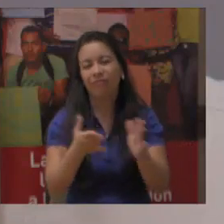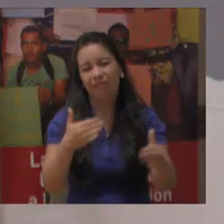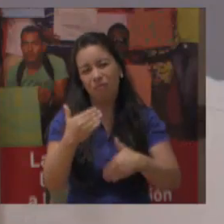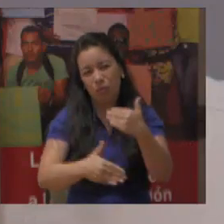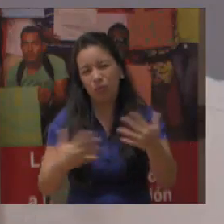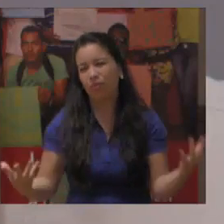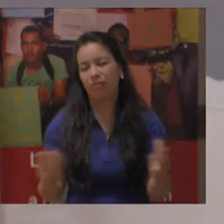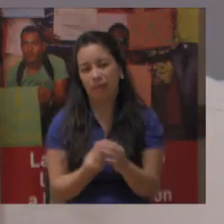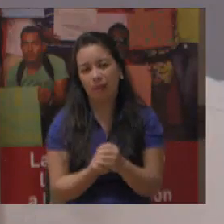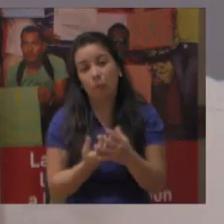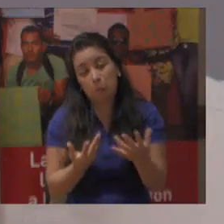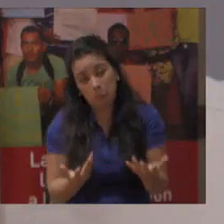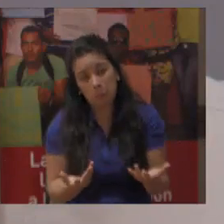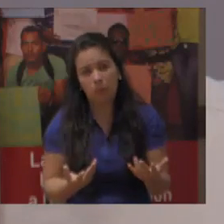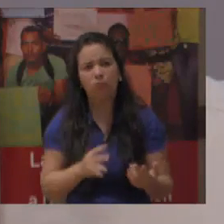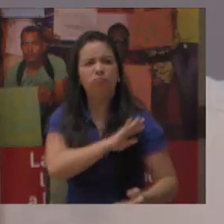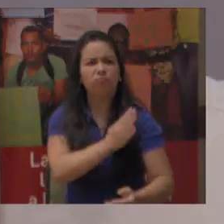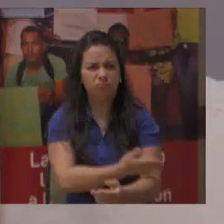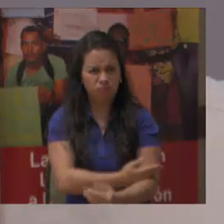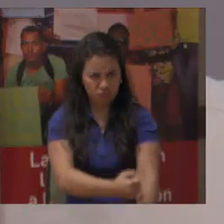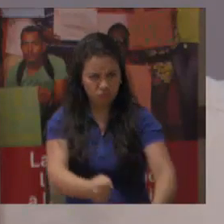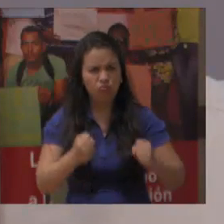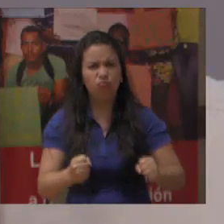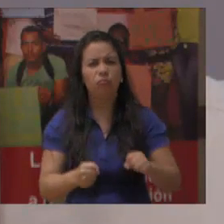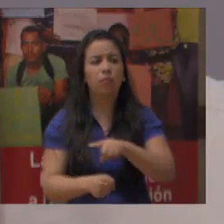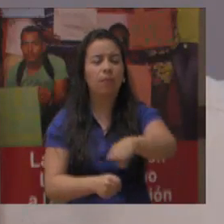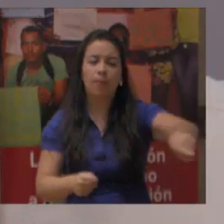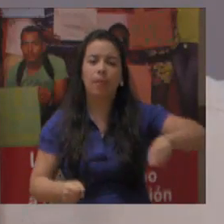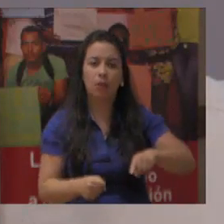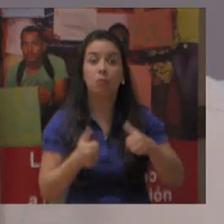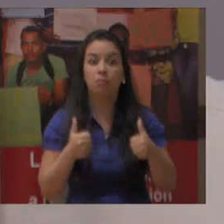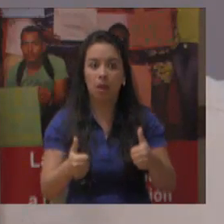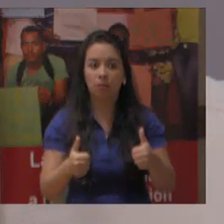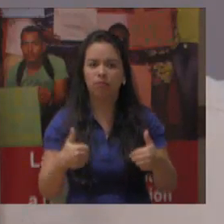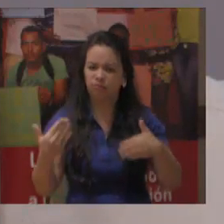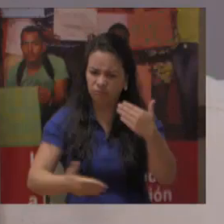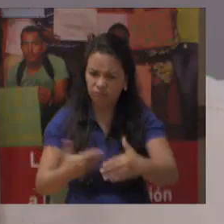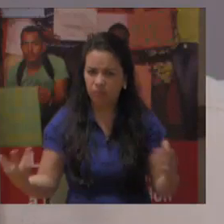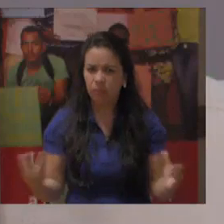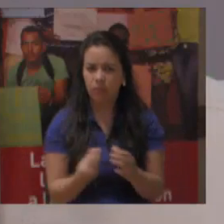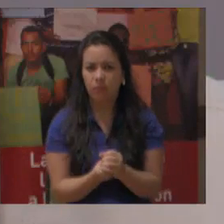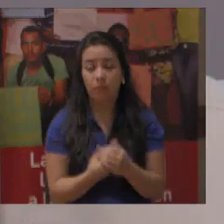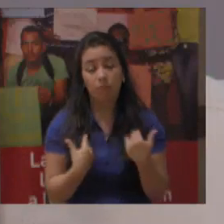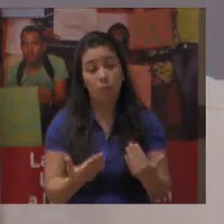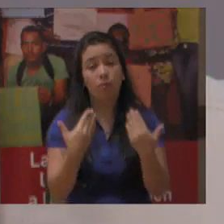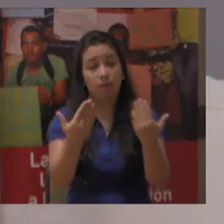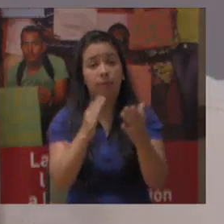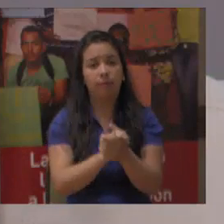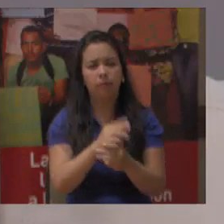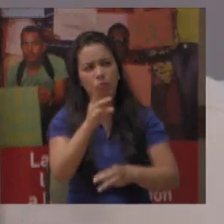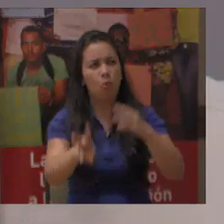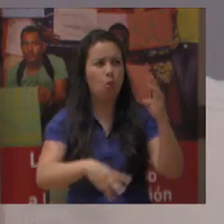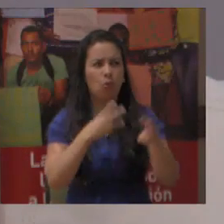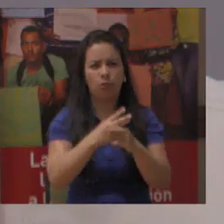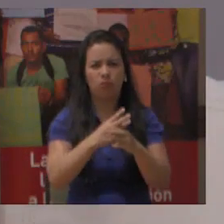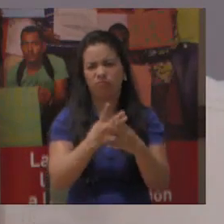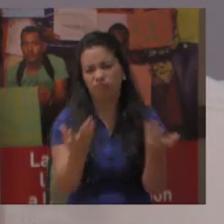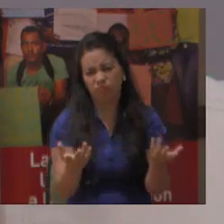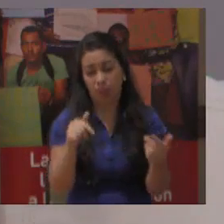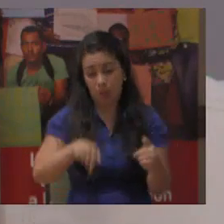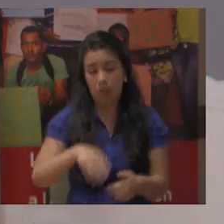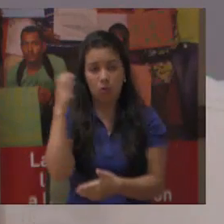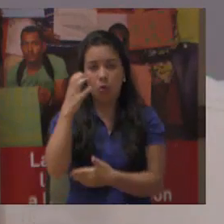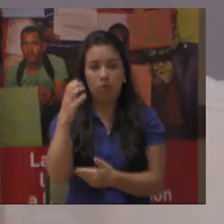reintegración y lo valientes que han sido estas personas que hacen parte del proceso de reintegración para el mundo entero, no solamente para Colombia. Entonces el reto